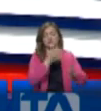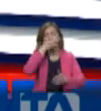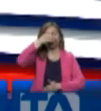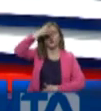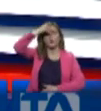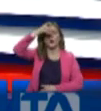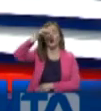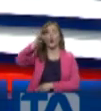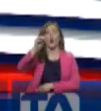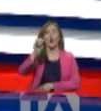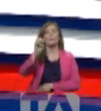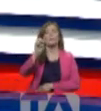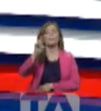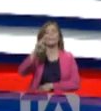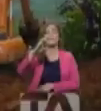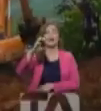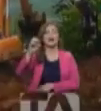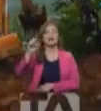Las Mercedes.